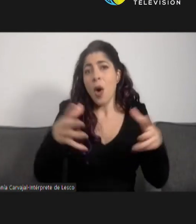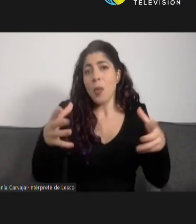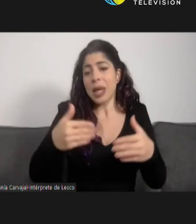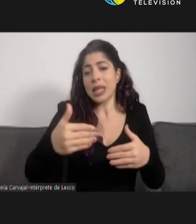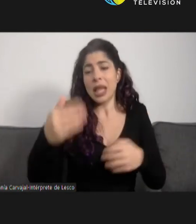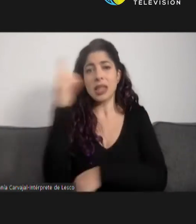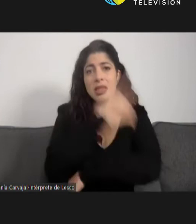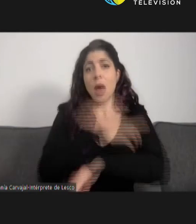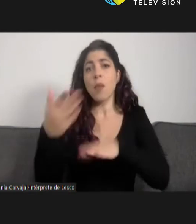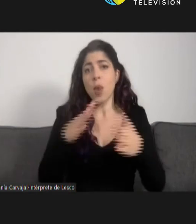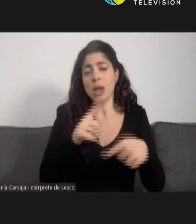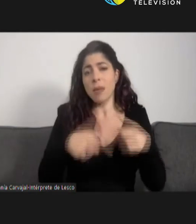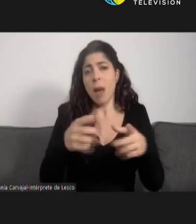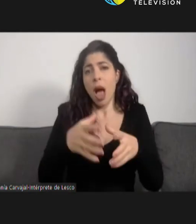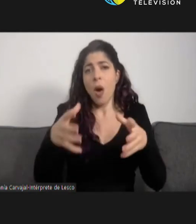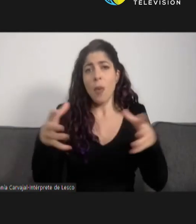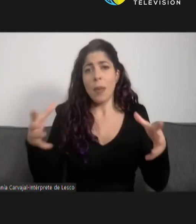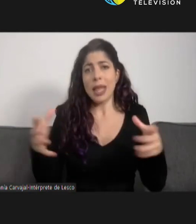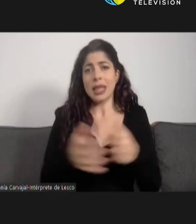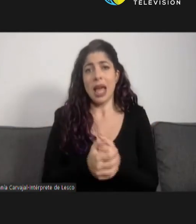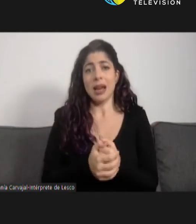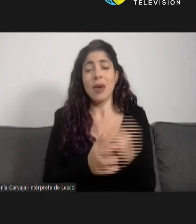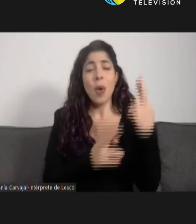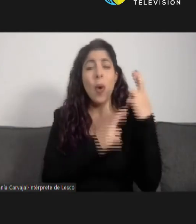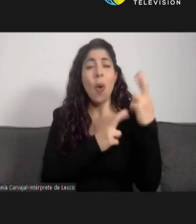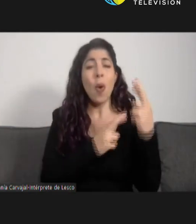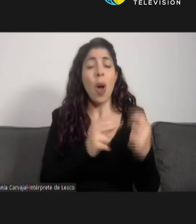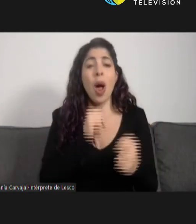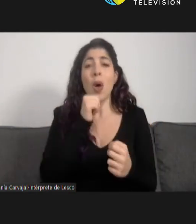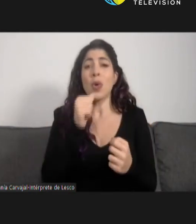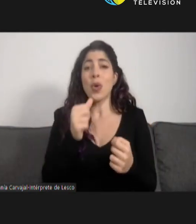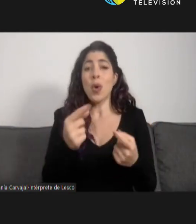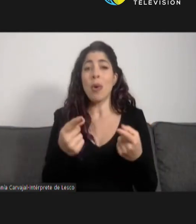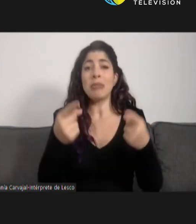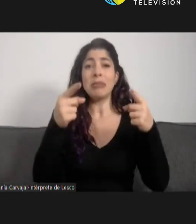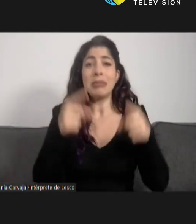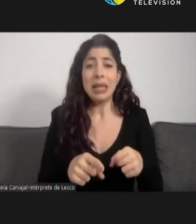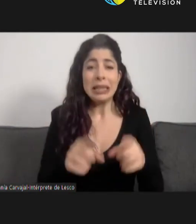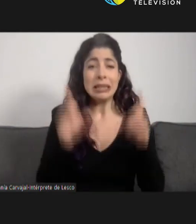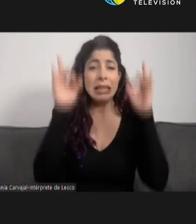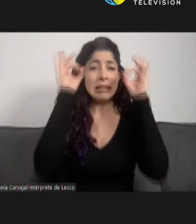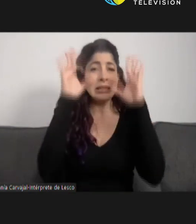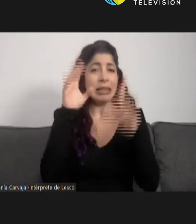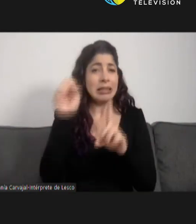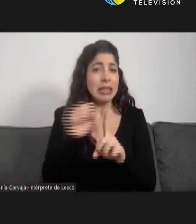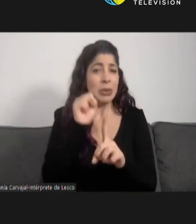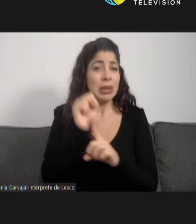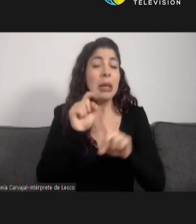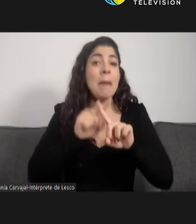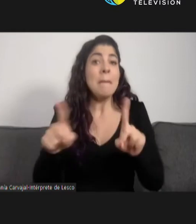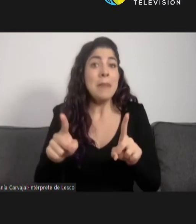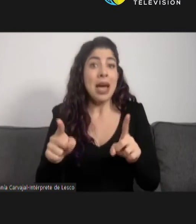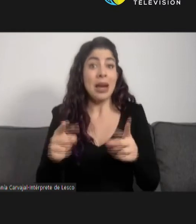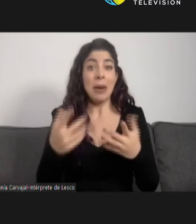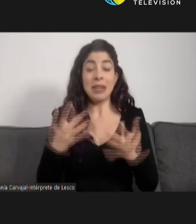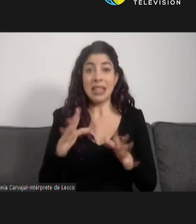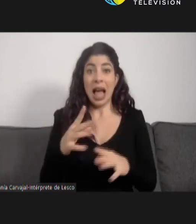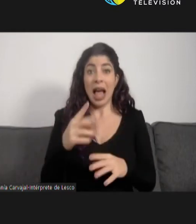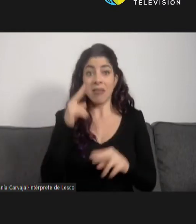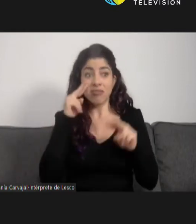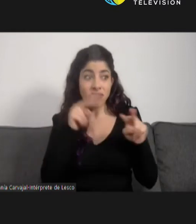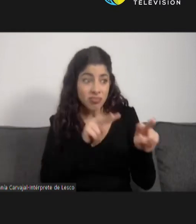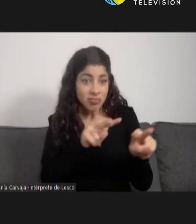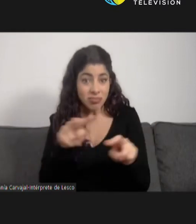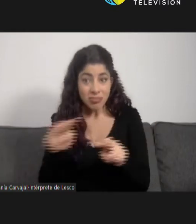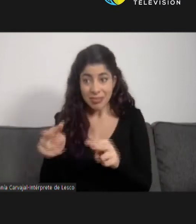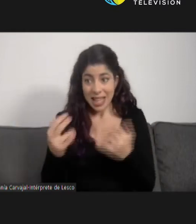días. Y esperamos que esto no llegue a una situación completamente caótica, pero lamentablemente el perfil de lo que tiene